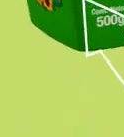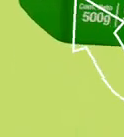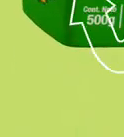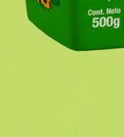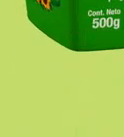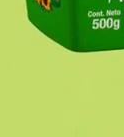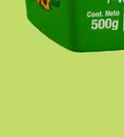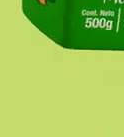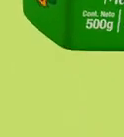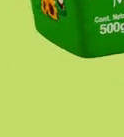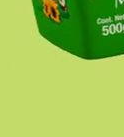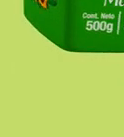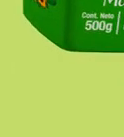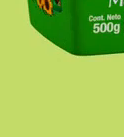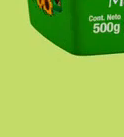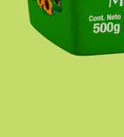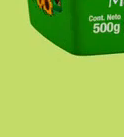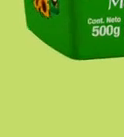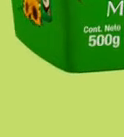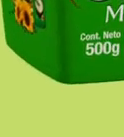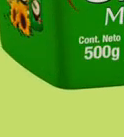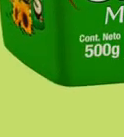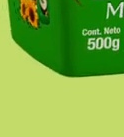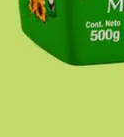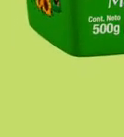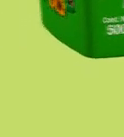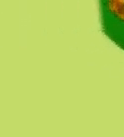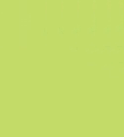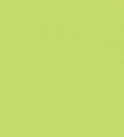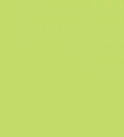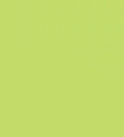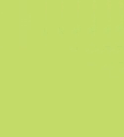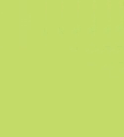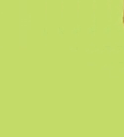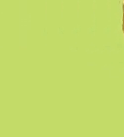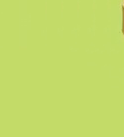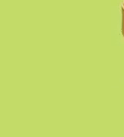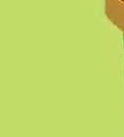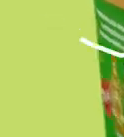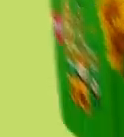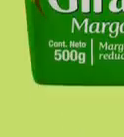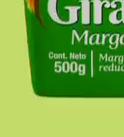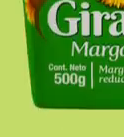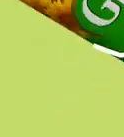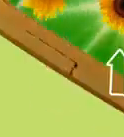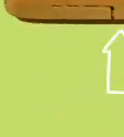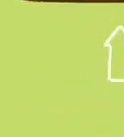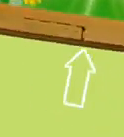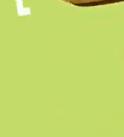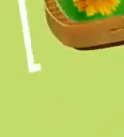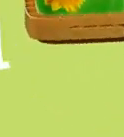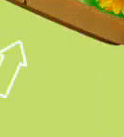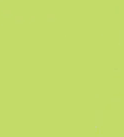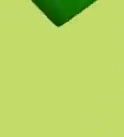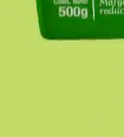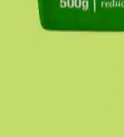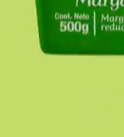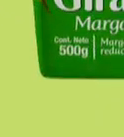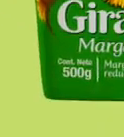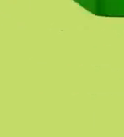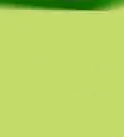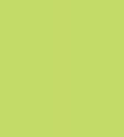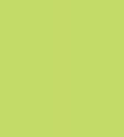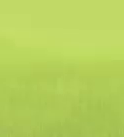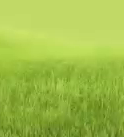reciclable. Y gracias a su nuevo sistema de cierre hermético de fácil apertura, tu margarina estará 100% segura.